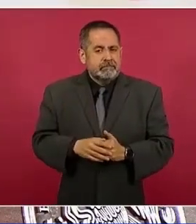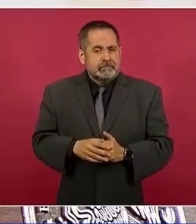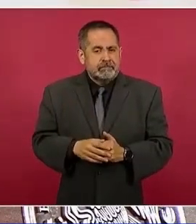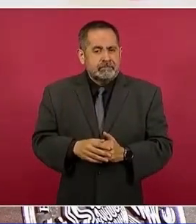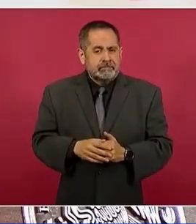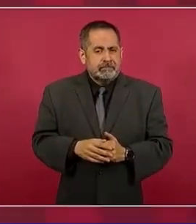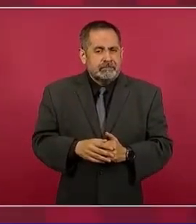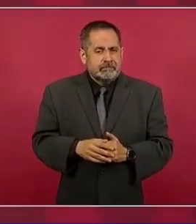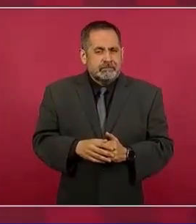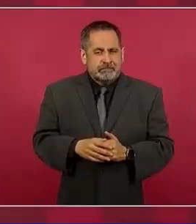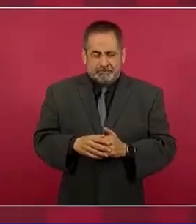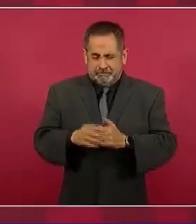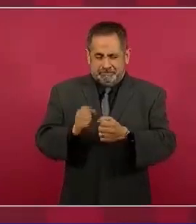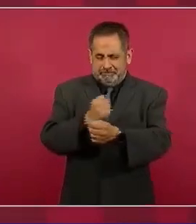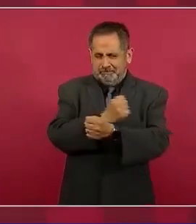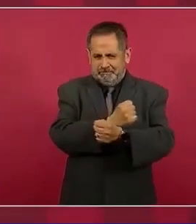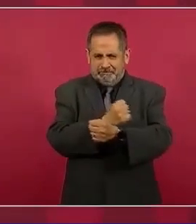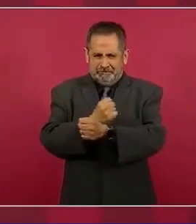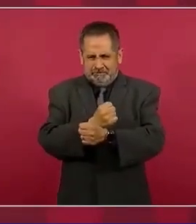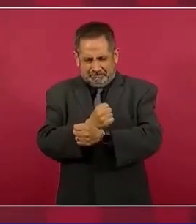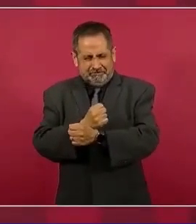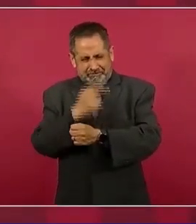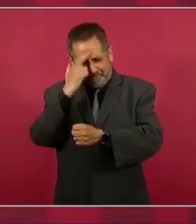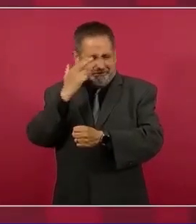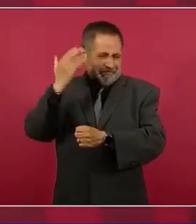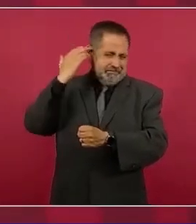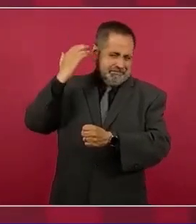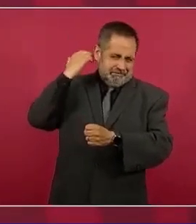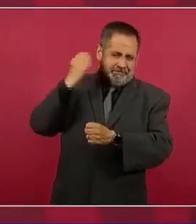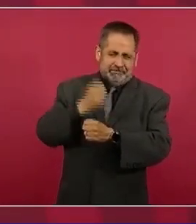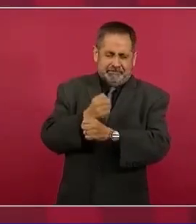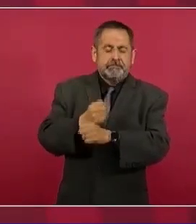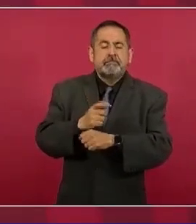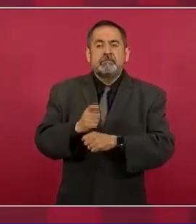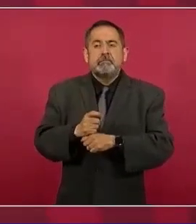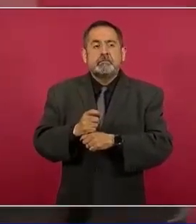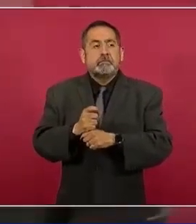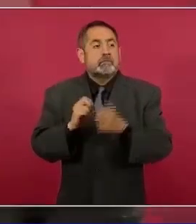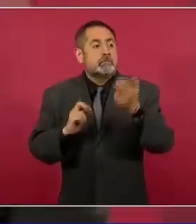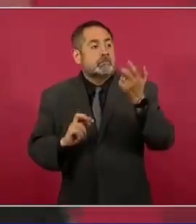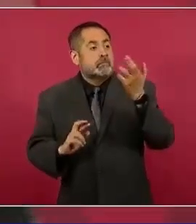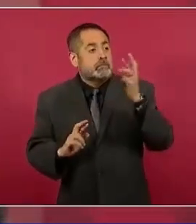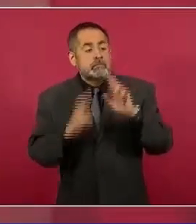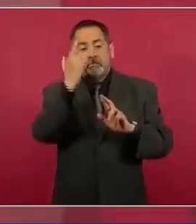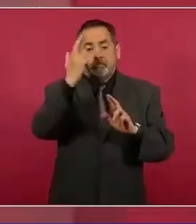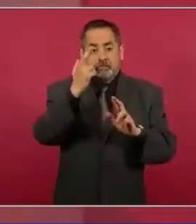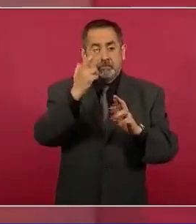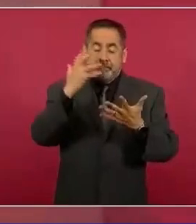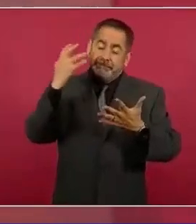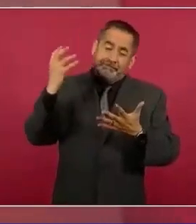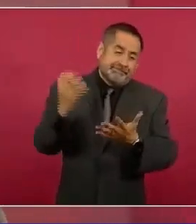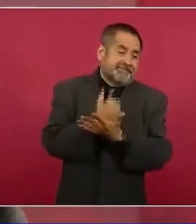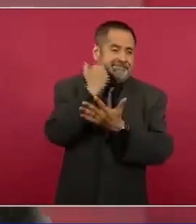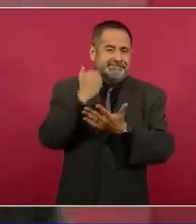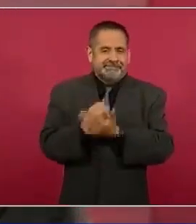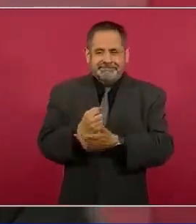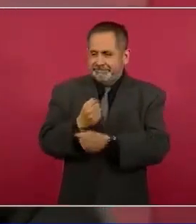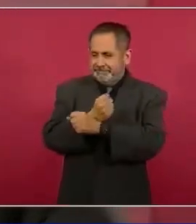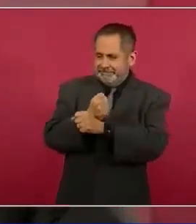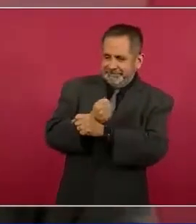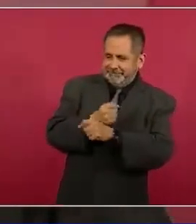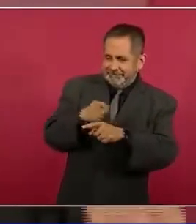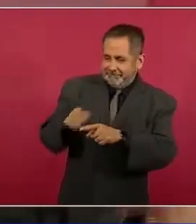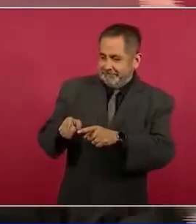que cuando triunfa la revolución y llegaban los revolucionarios a las haciendas,